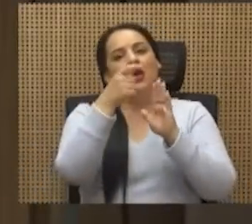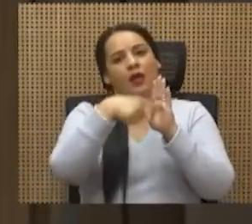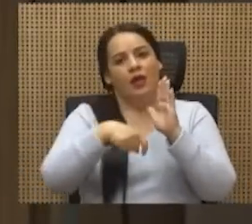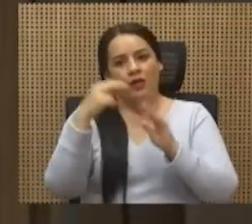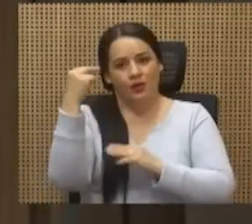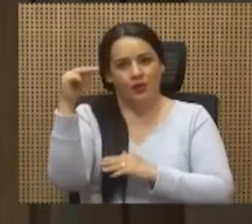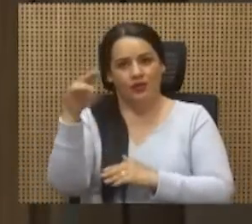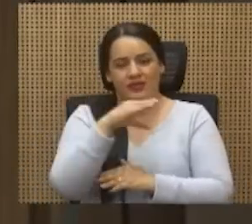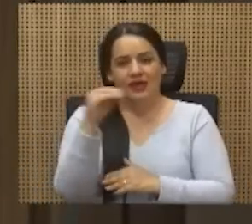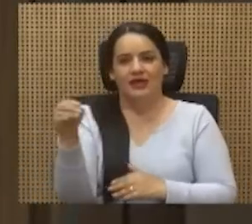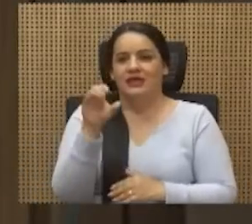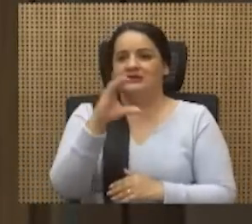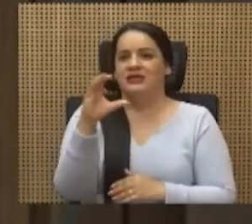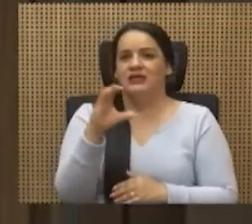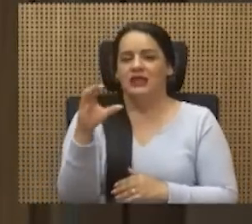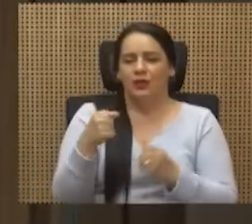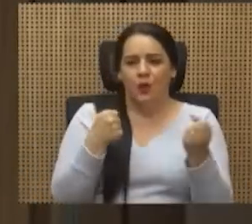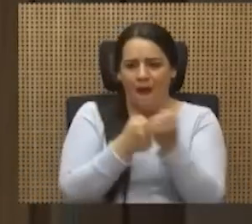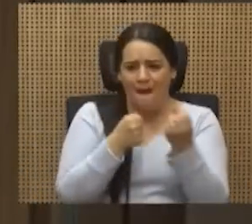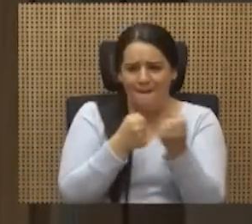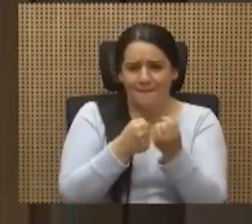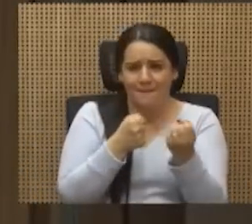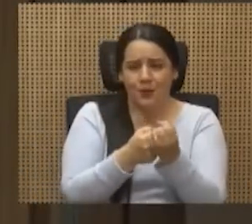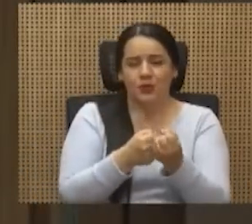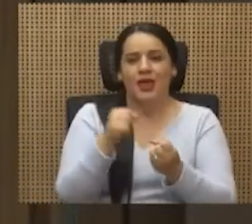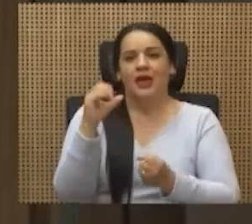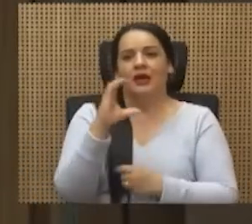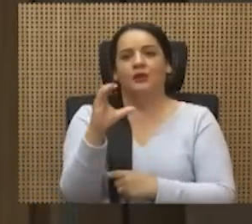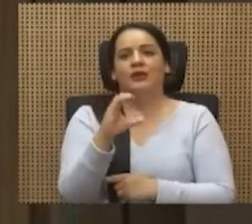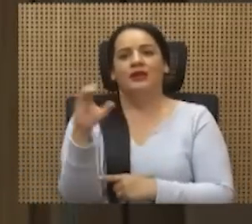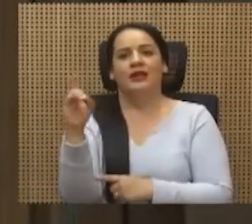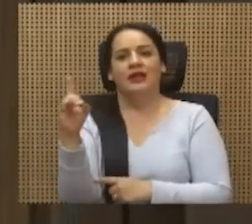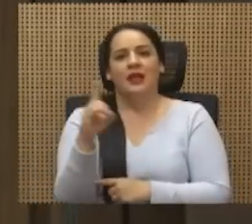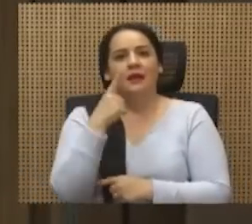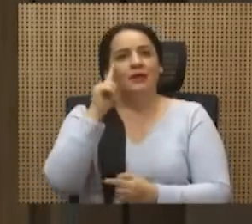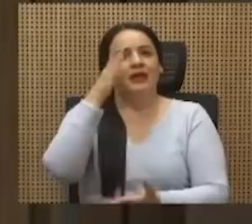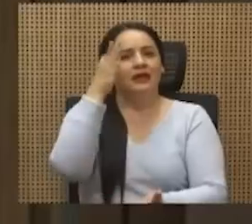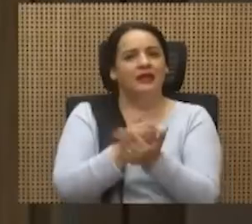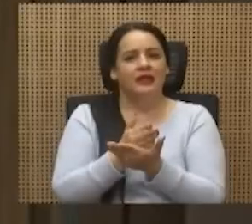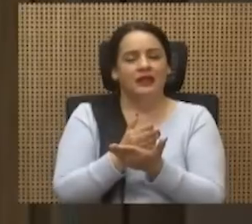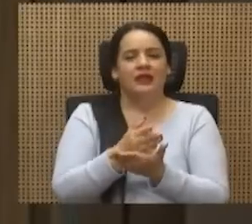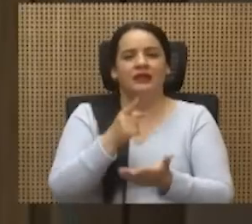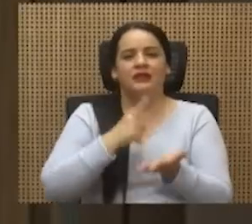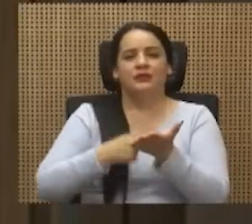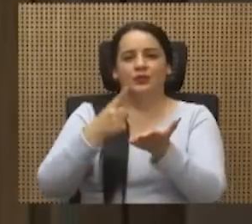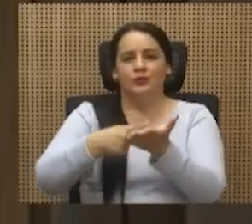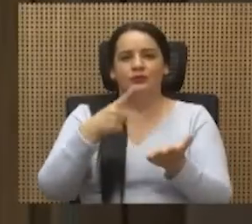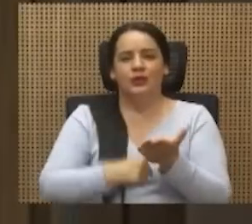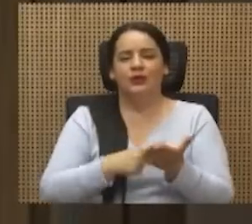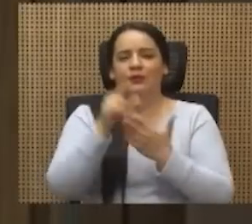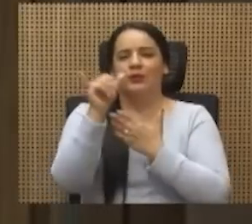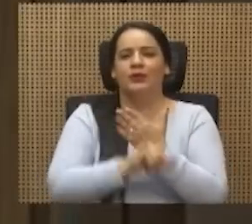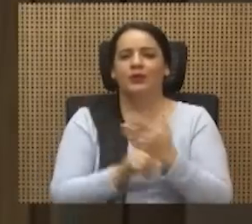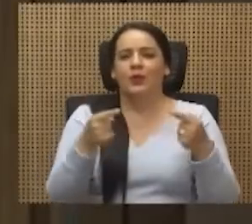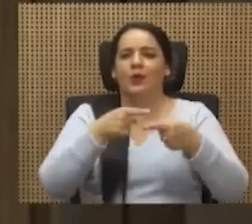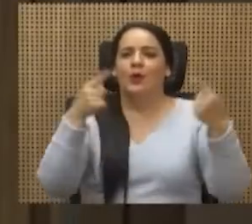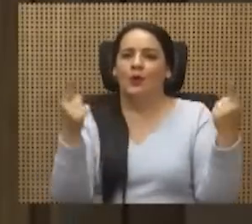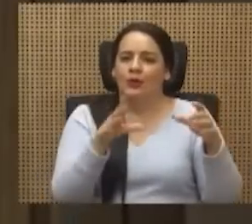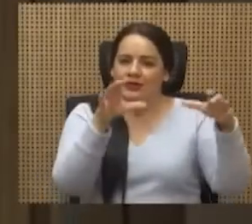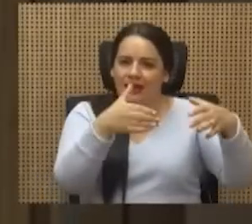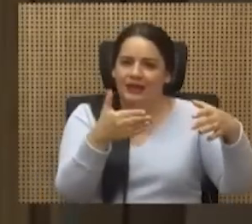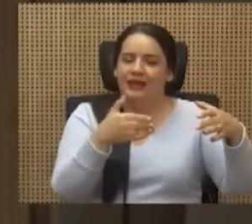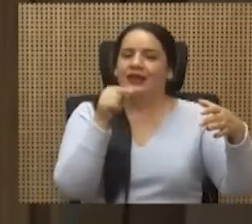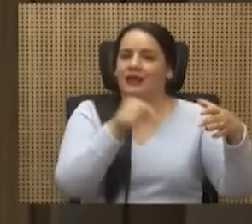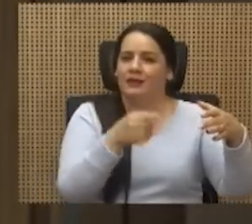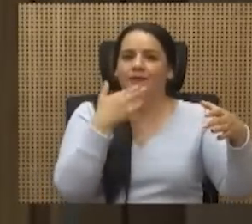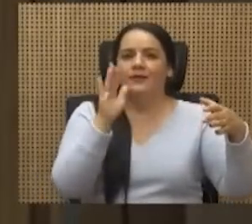apoya Carolina Delgado para que se detenga la discusión del proyecto contra el crimen organizado Esa es la prensa